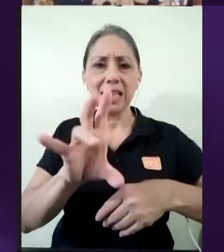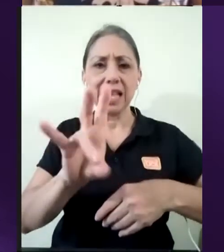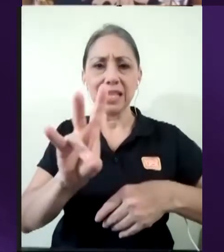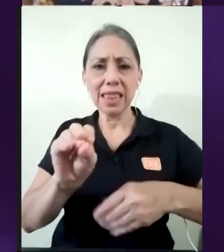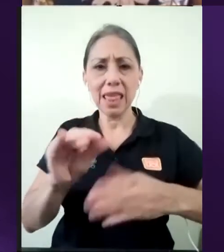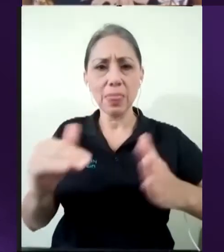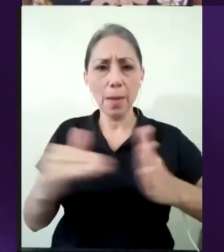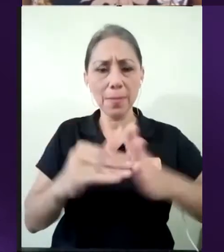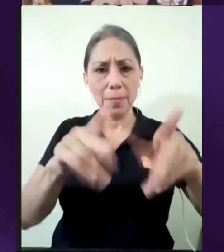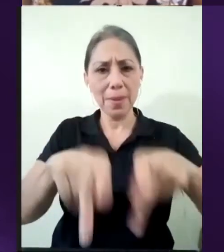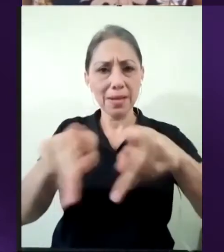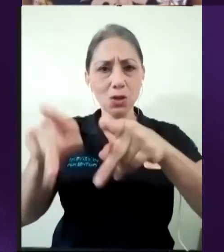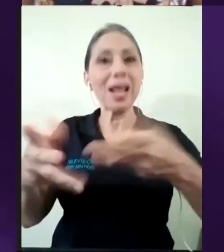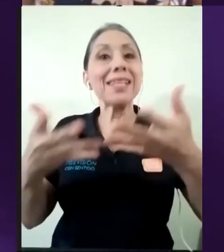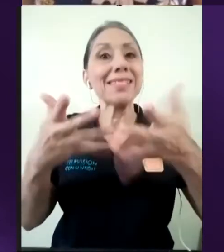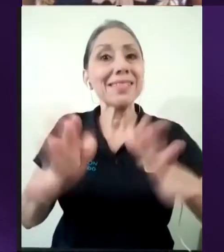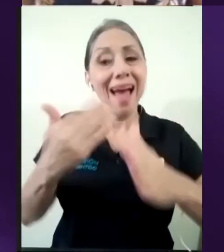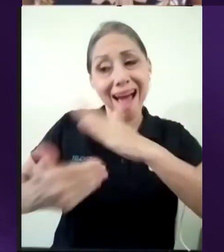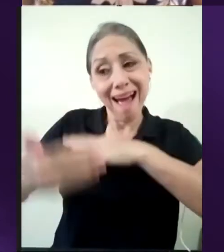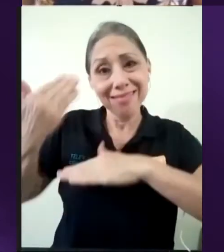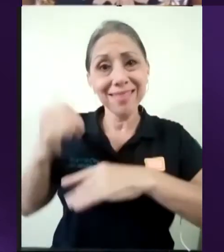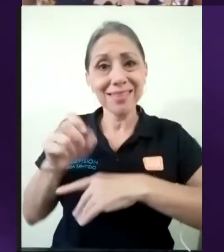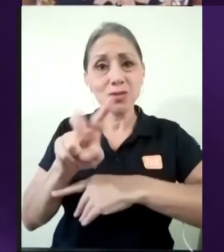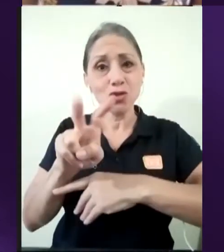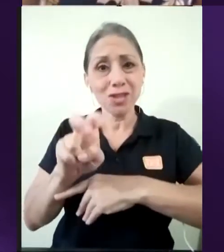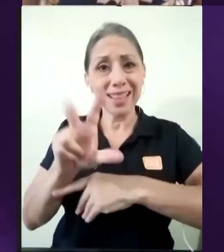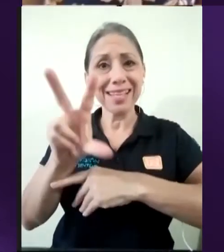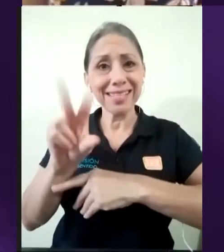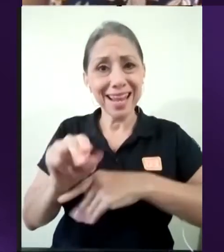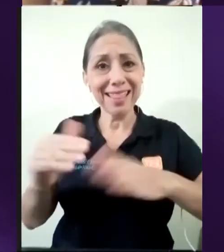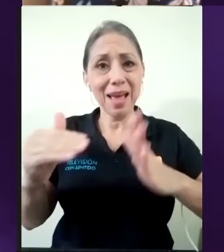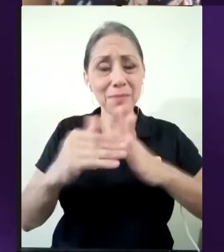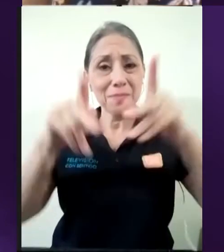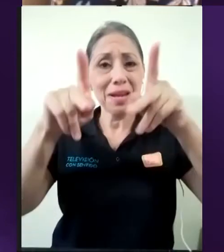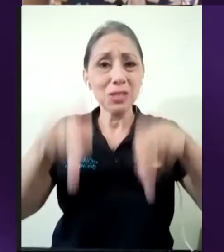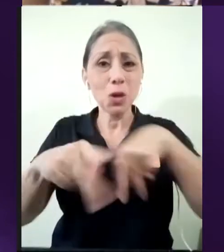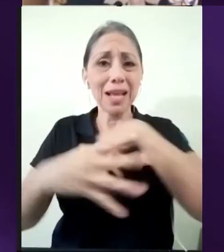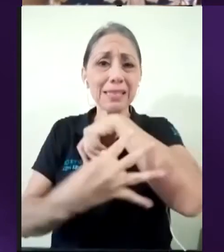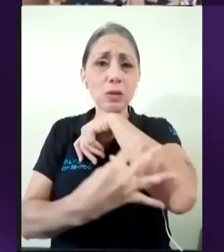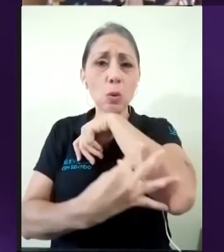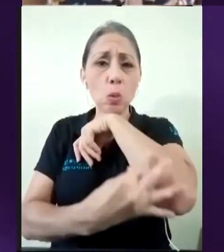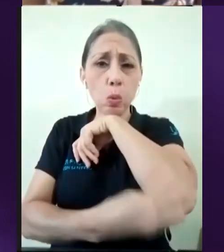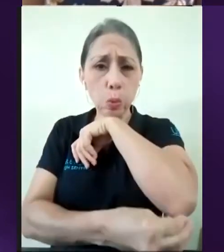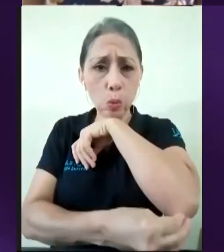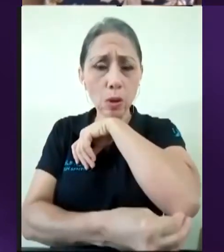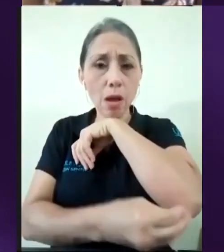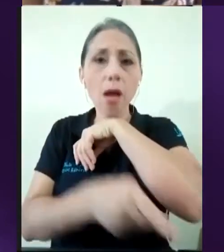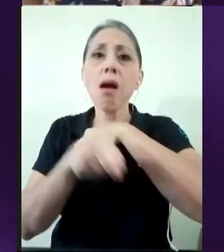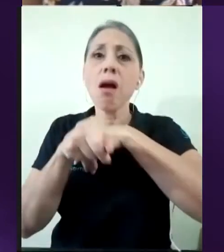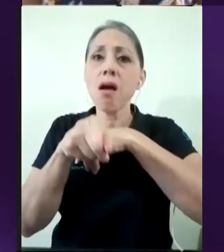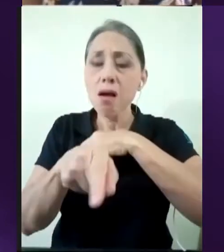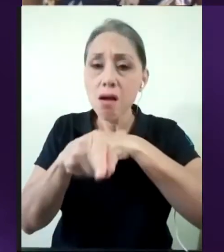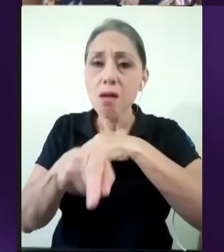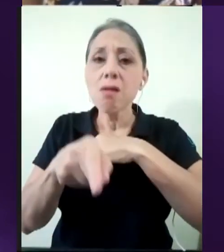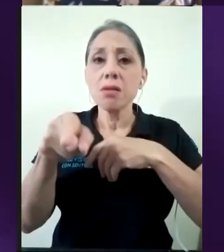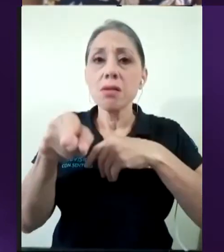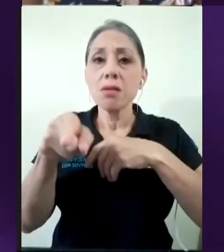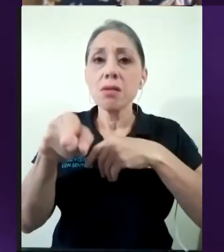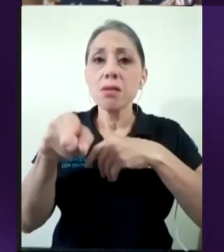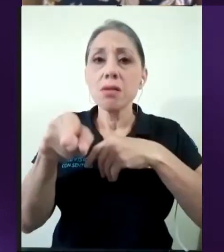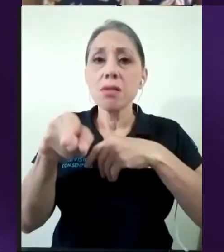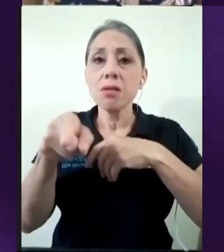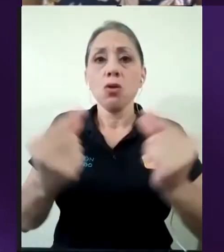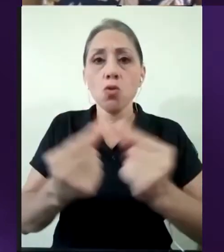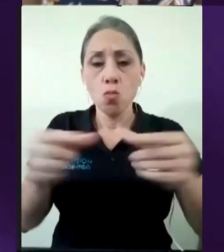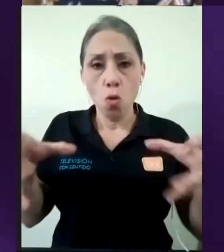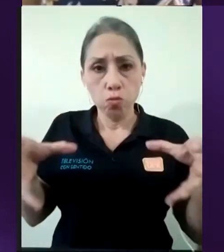a 230,000 personas en situación de pobreza. Entonces, eso hace que este grupo realmente sea